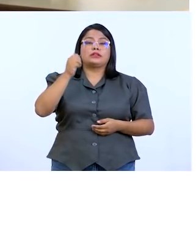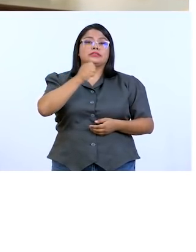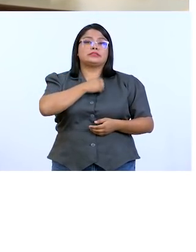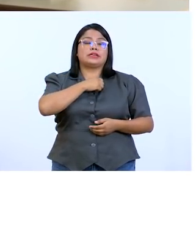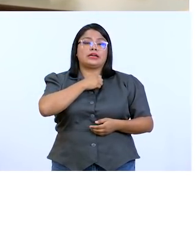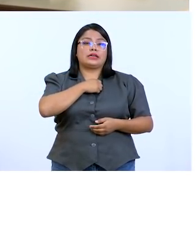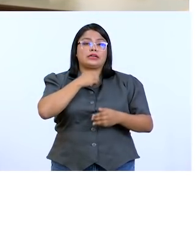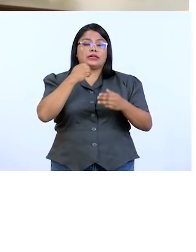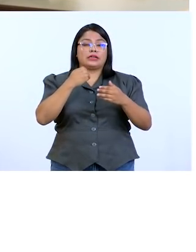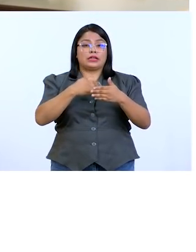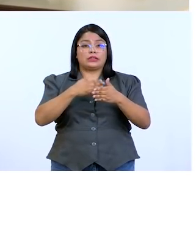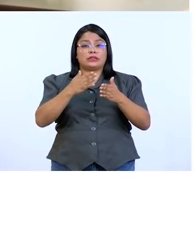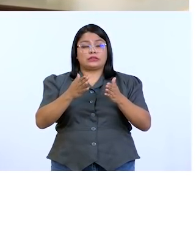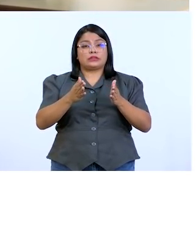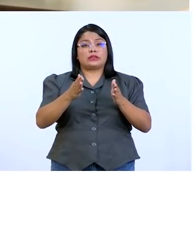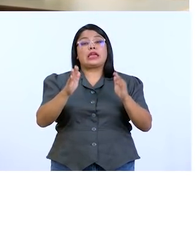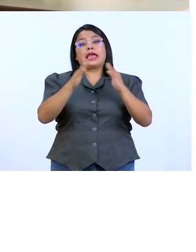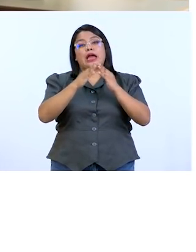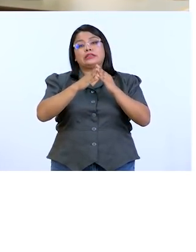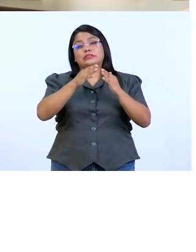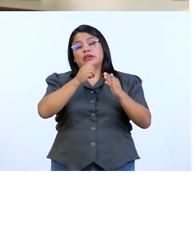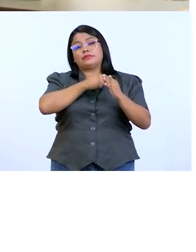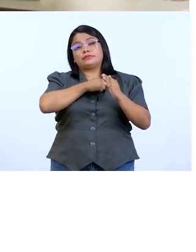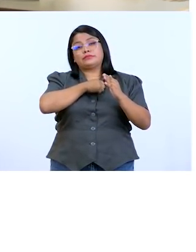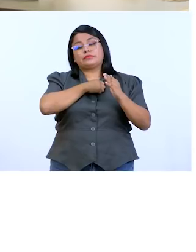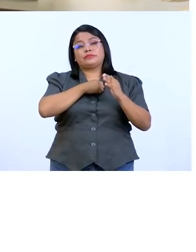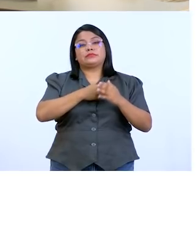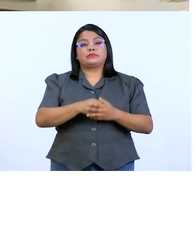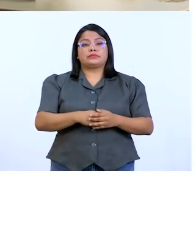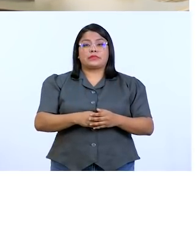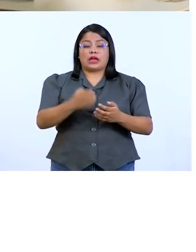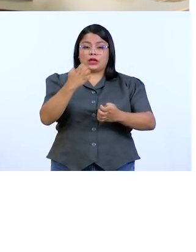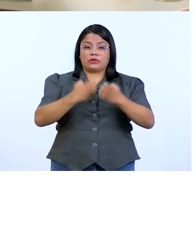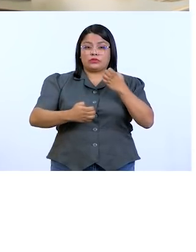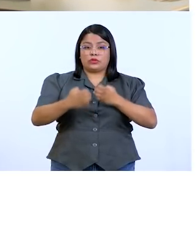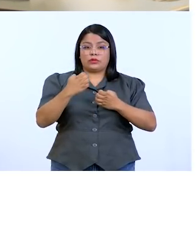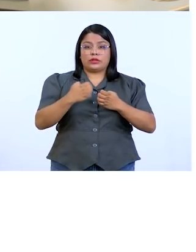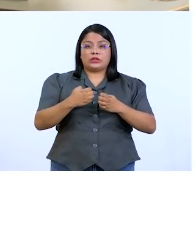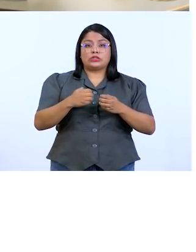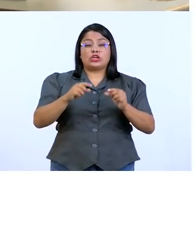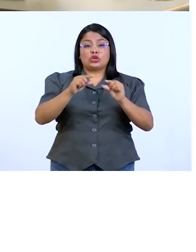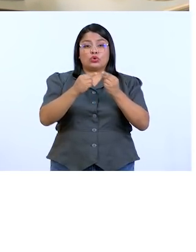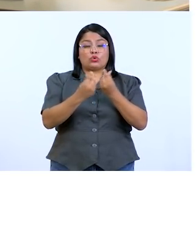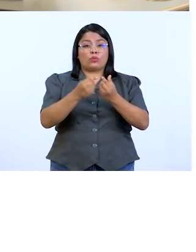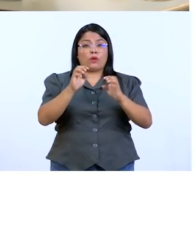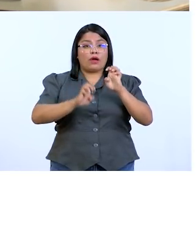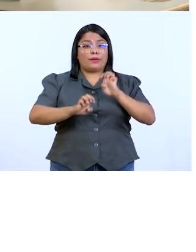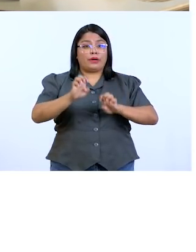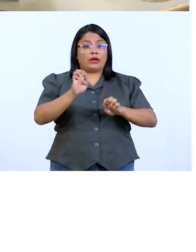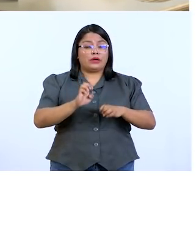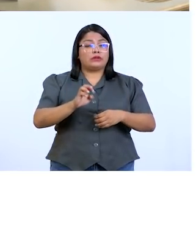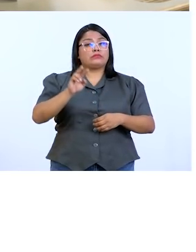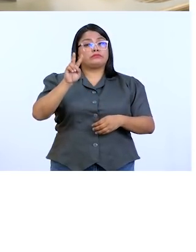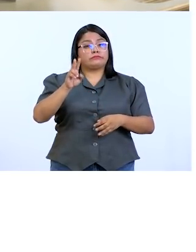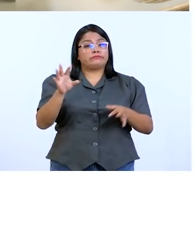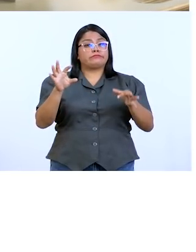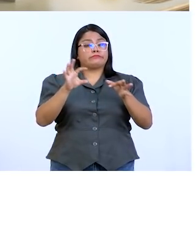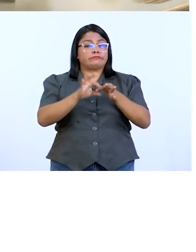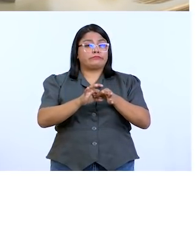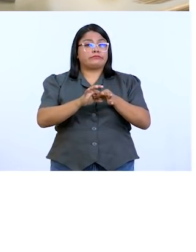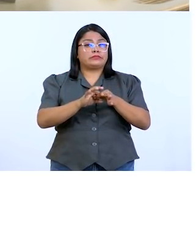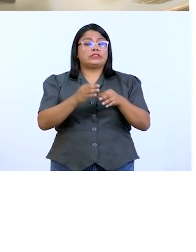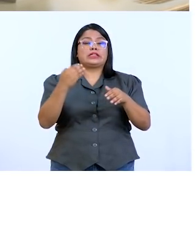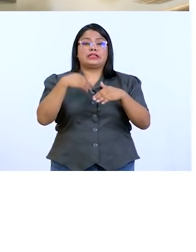exposiciones, tareas ex aula, entre otras. La autoevaluación y coevaluación ambas suman el